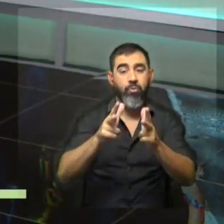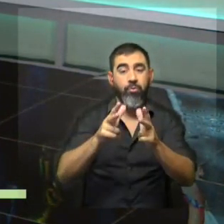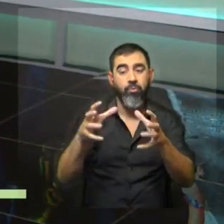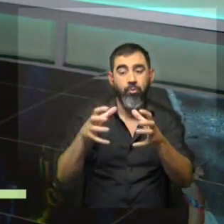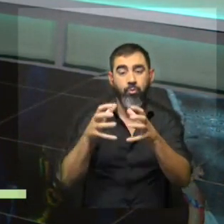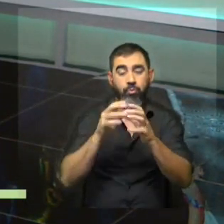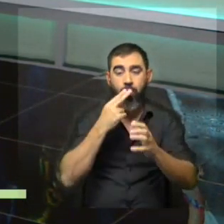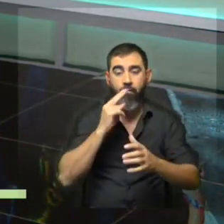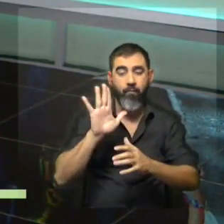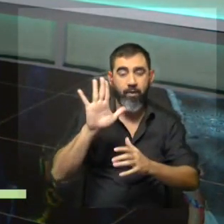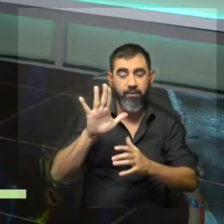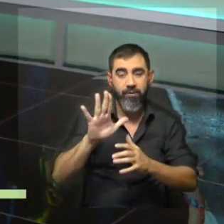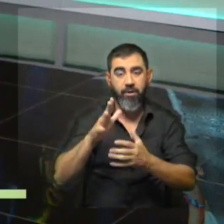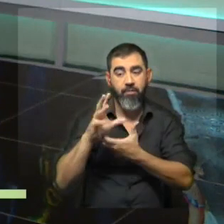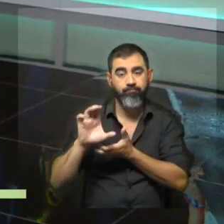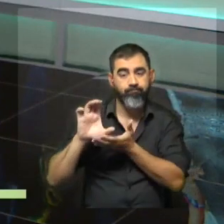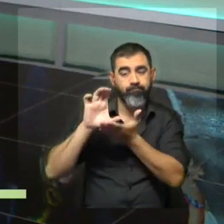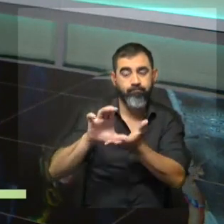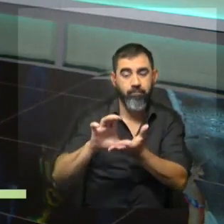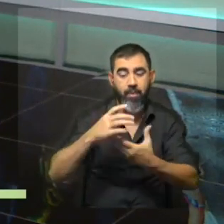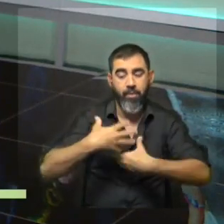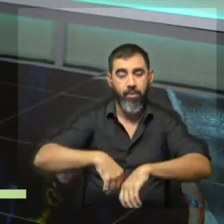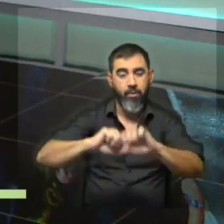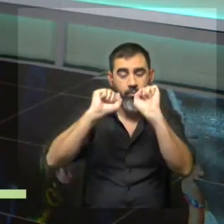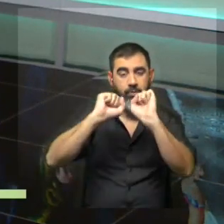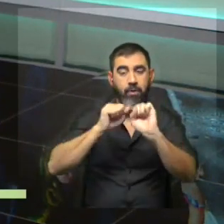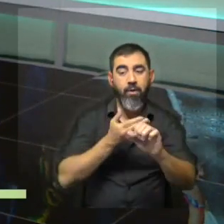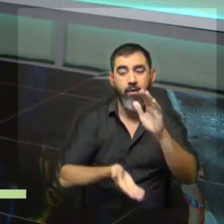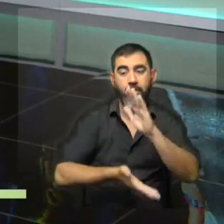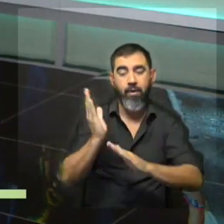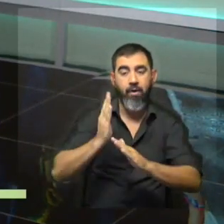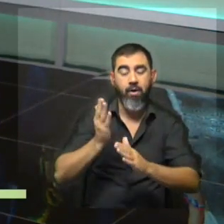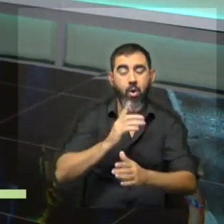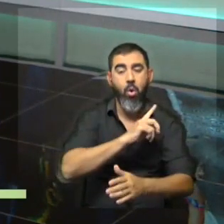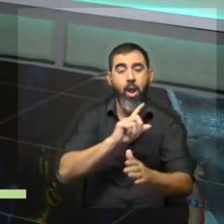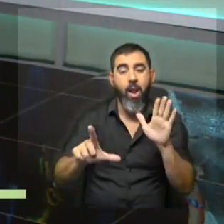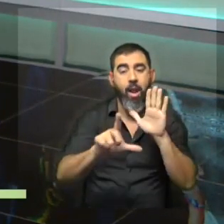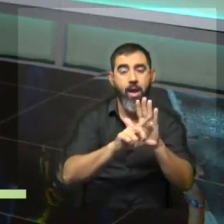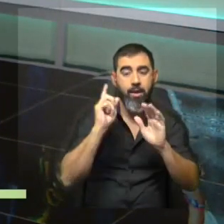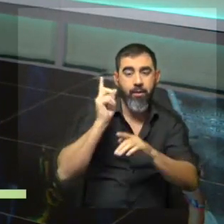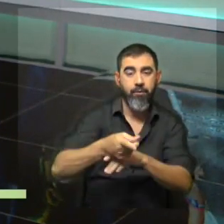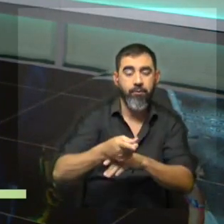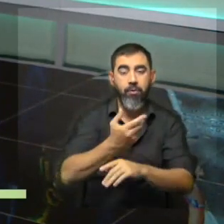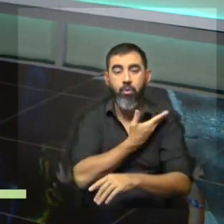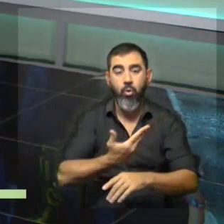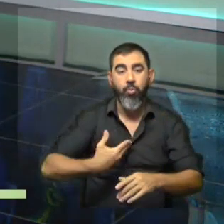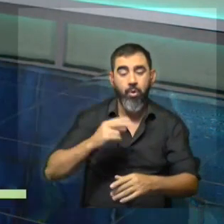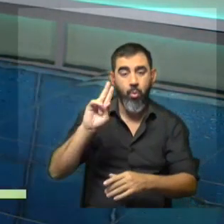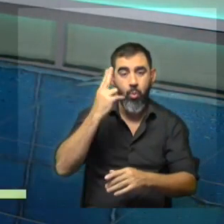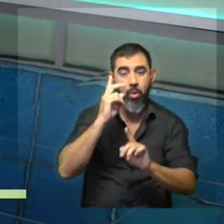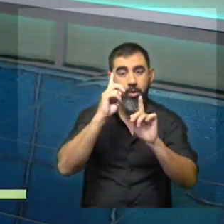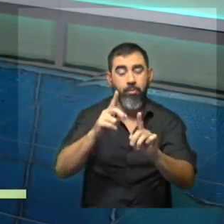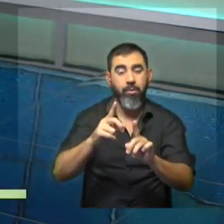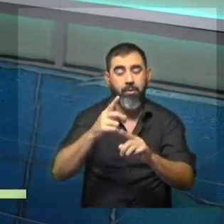vándalos fascistas y su financiadores serán descubiertos y van a pagar con toda la fuerza de la ley el gobierno de nuestro país y también